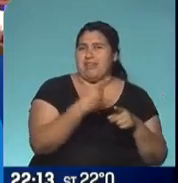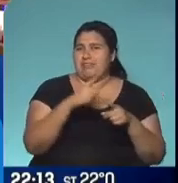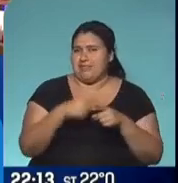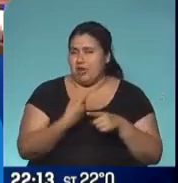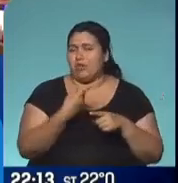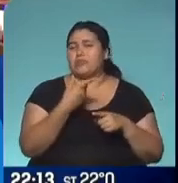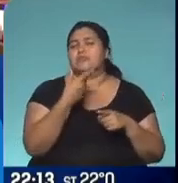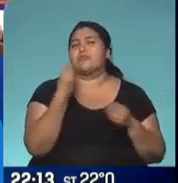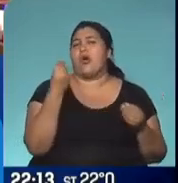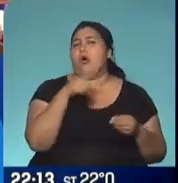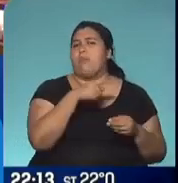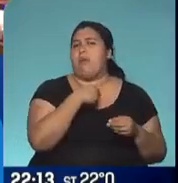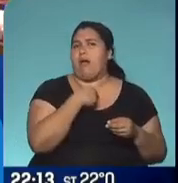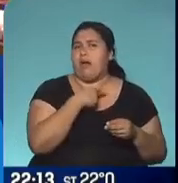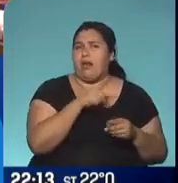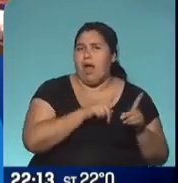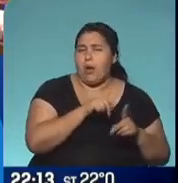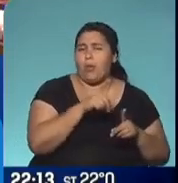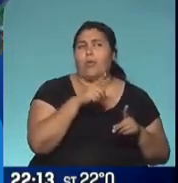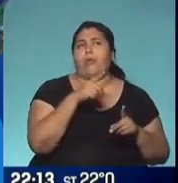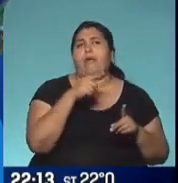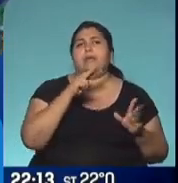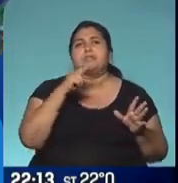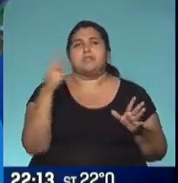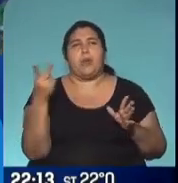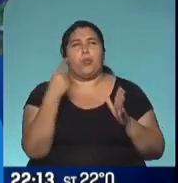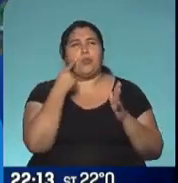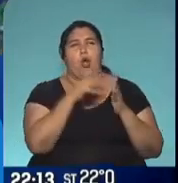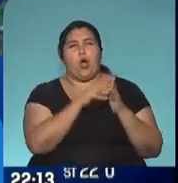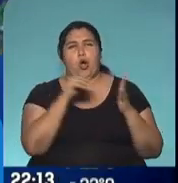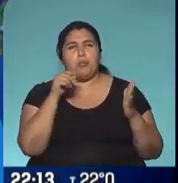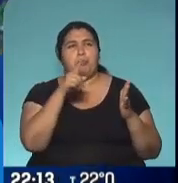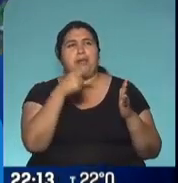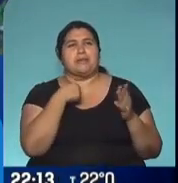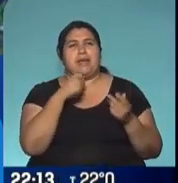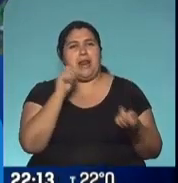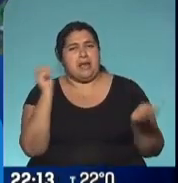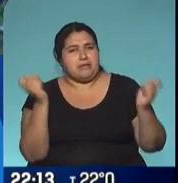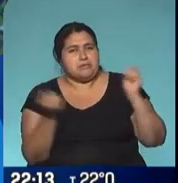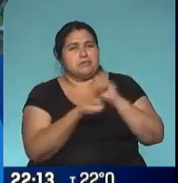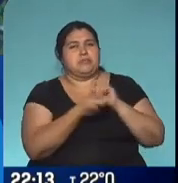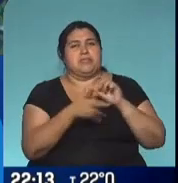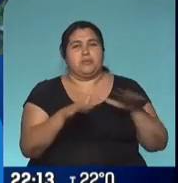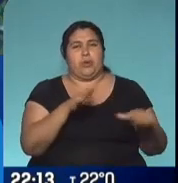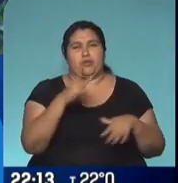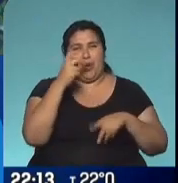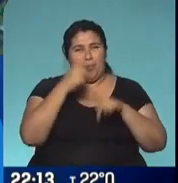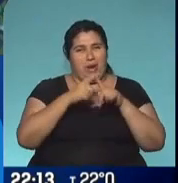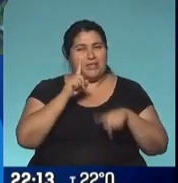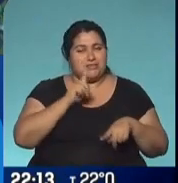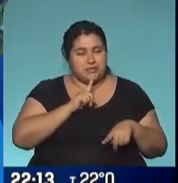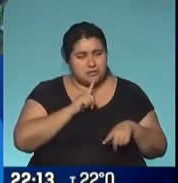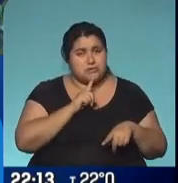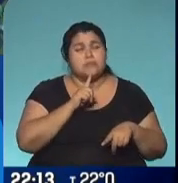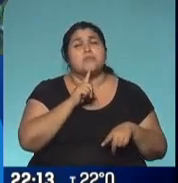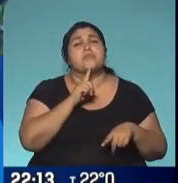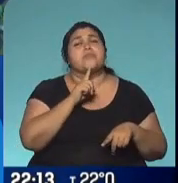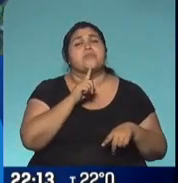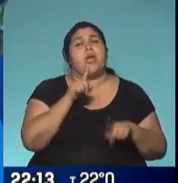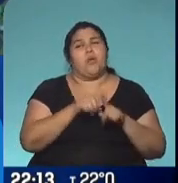que pretendían ir a un segundo referéndum para revertir el Brexit y, como decía